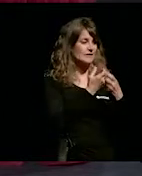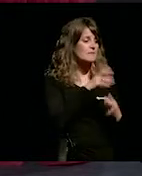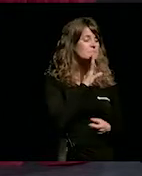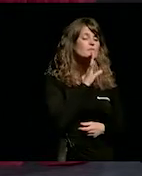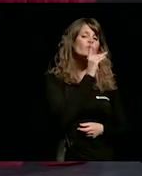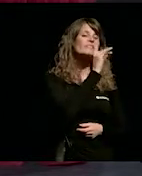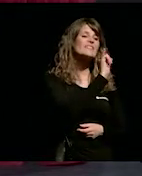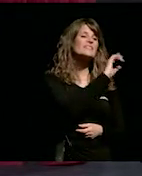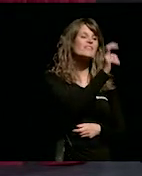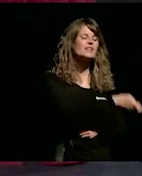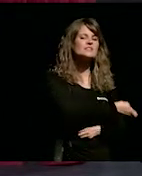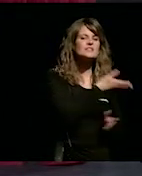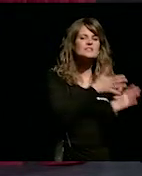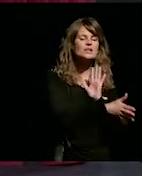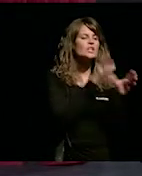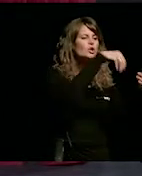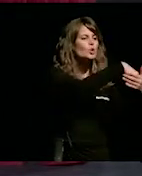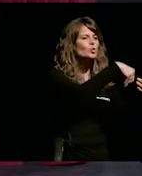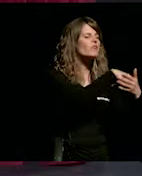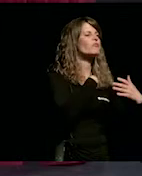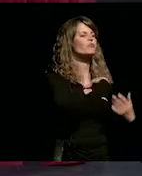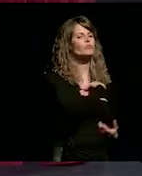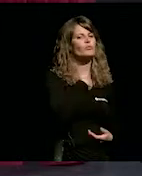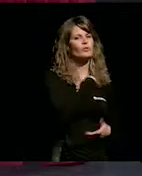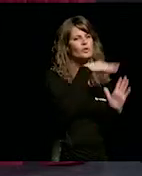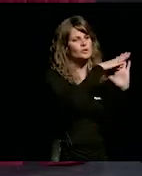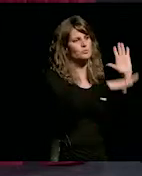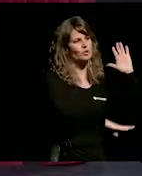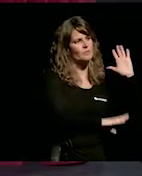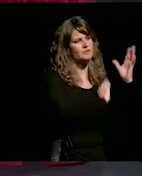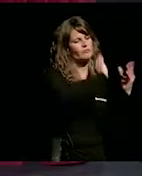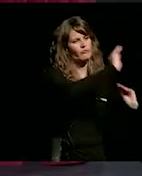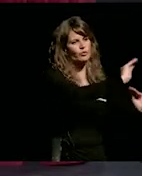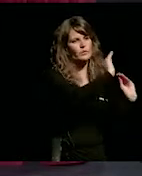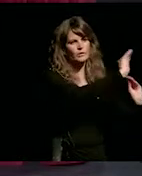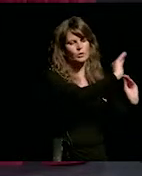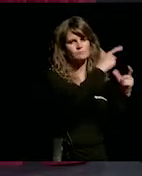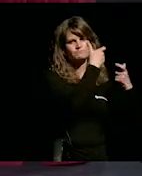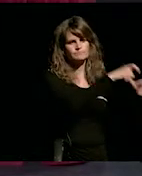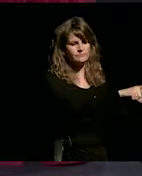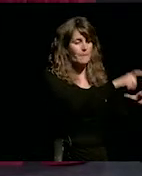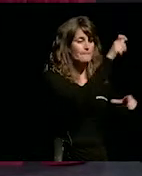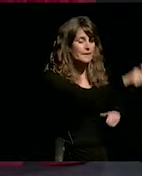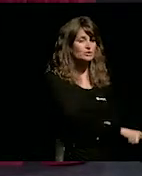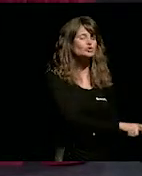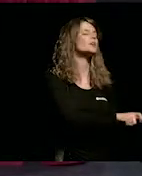Diversity incluye funciones y programas de formación para